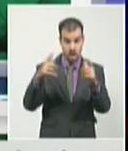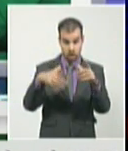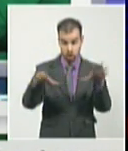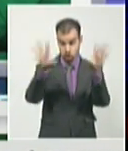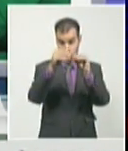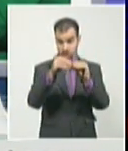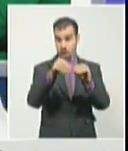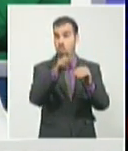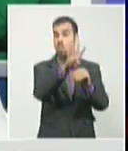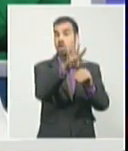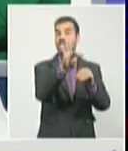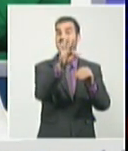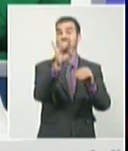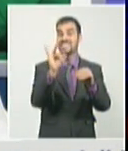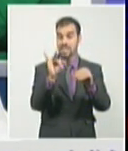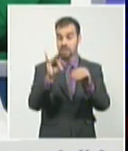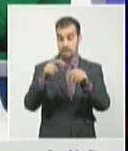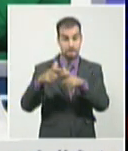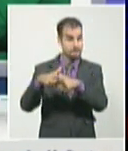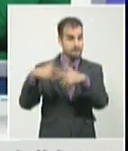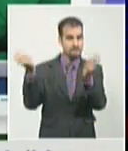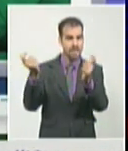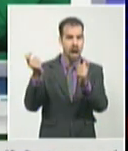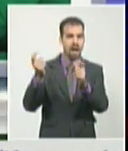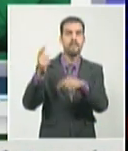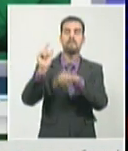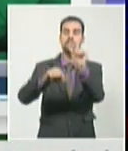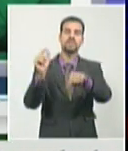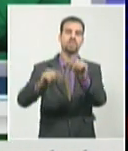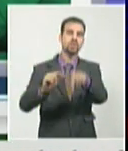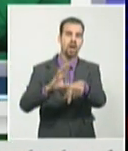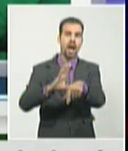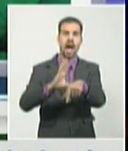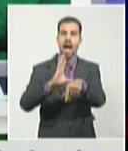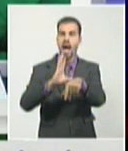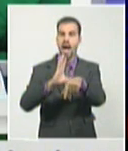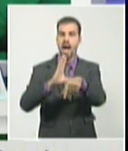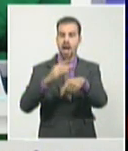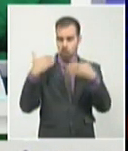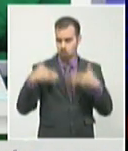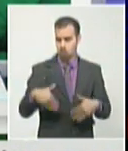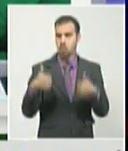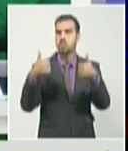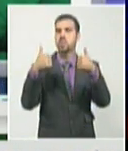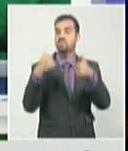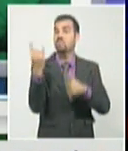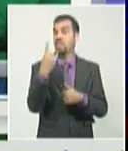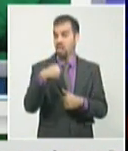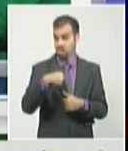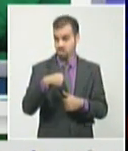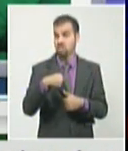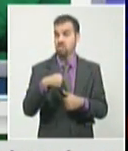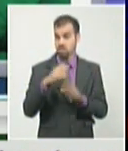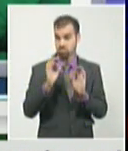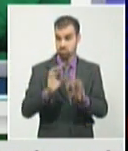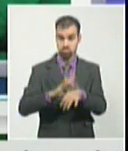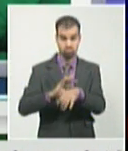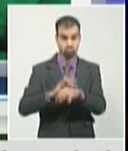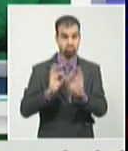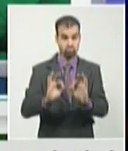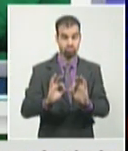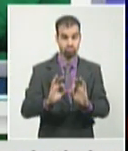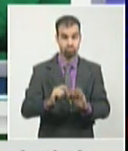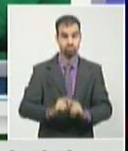sintomáticos totalmente se ratifica lo que hemos venido diciendo desde que comenzamos a dar estas conferencias